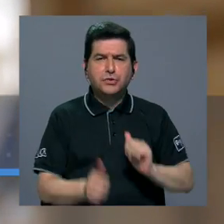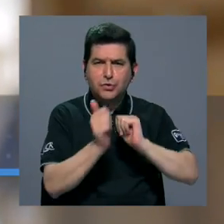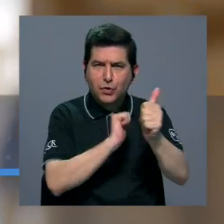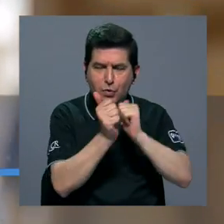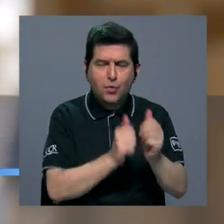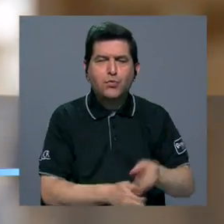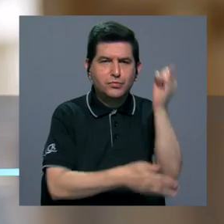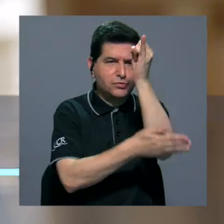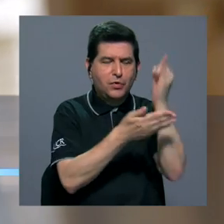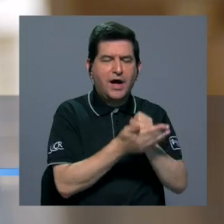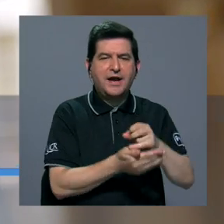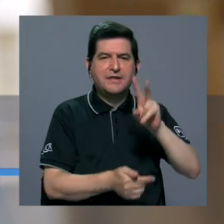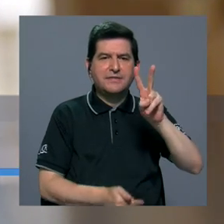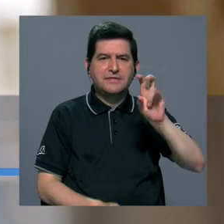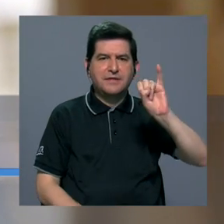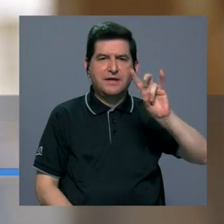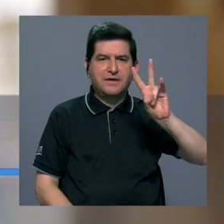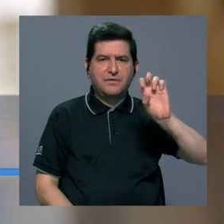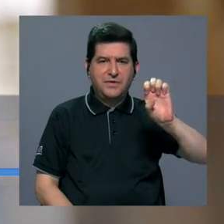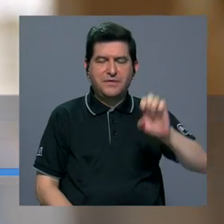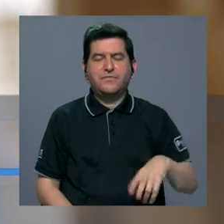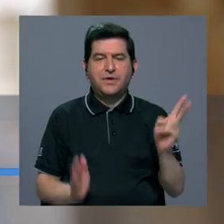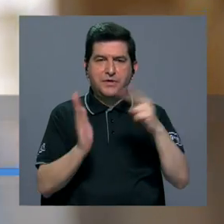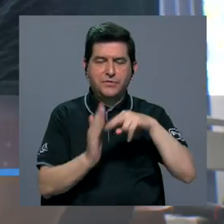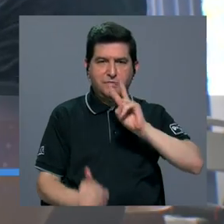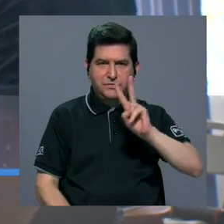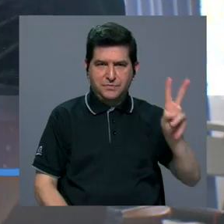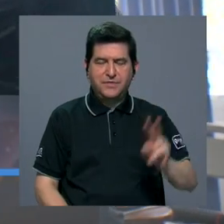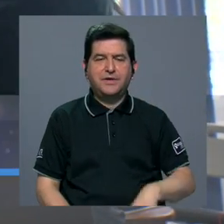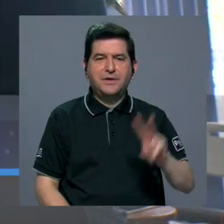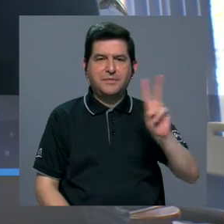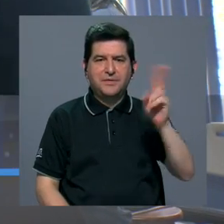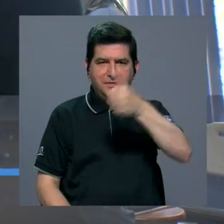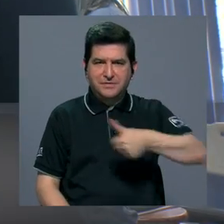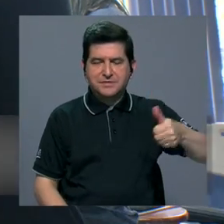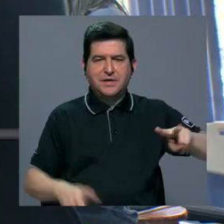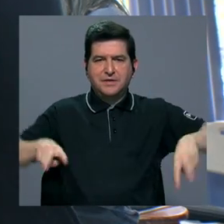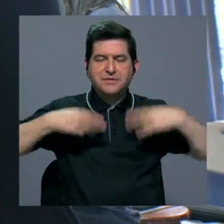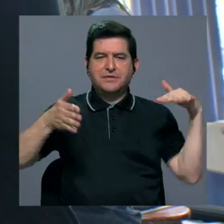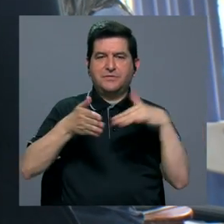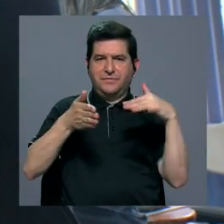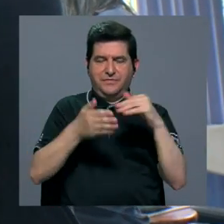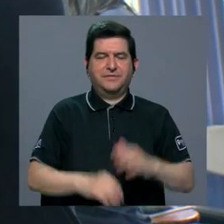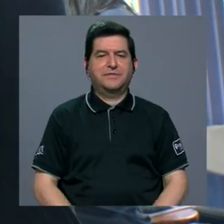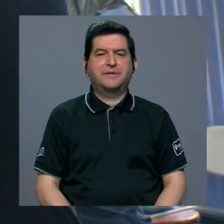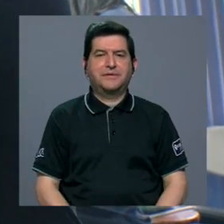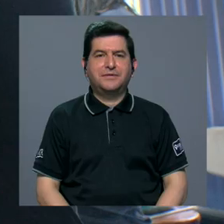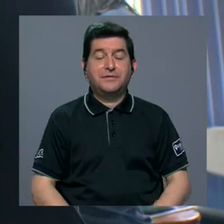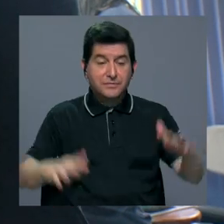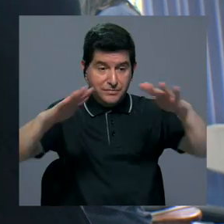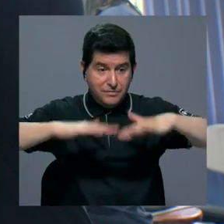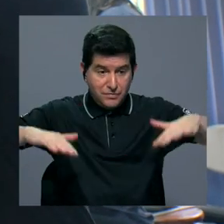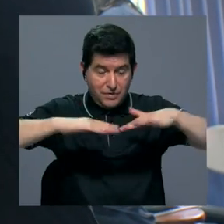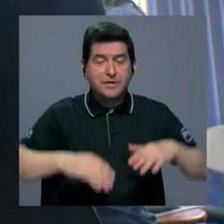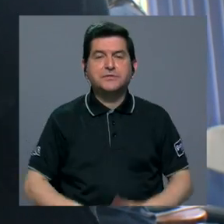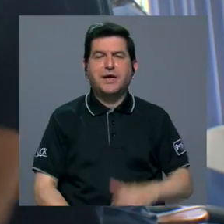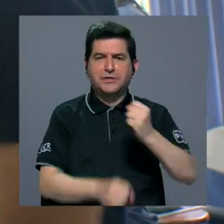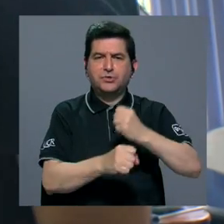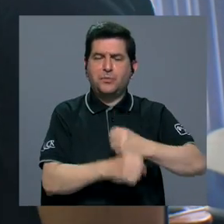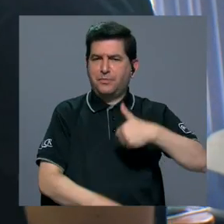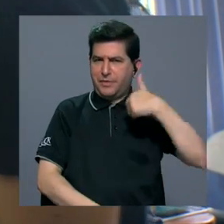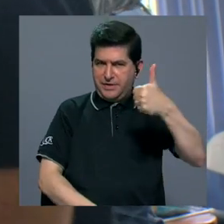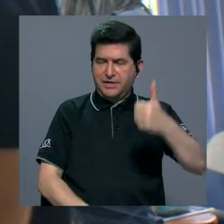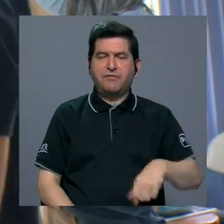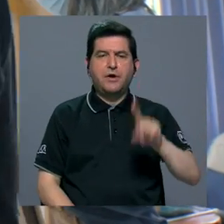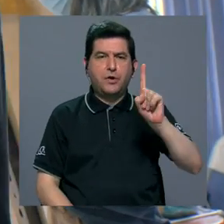el concurso Arte Vive 2022 de la Vicerrectoría de Vida Estudiantil. El espacio para la obra